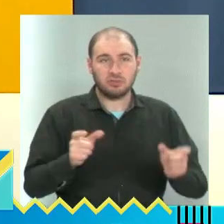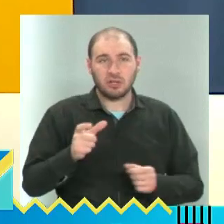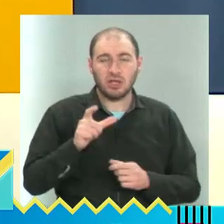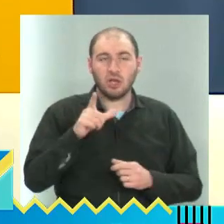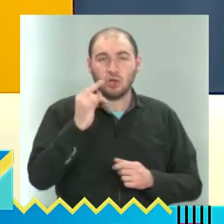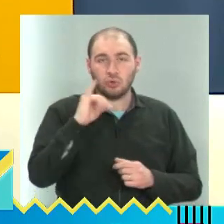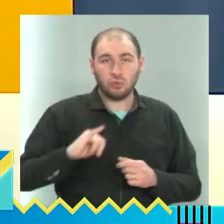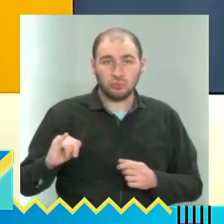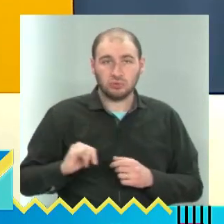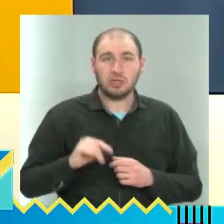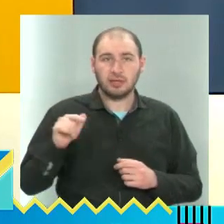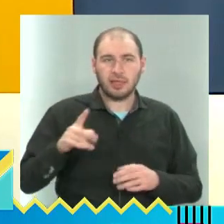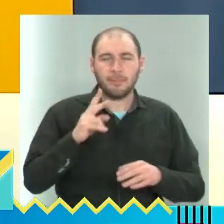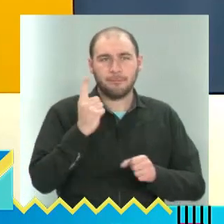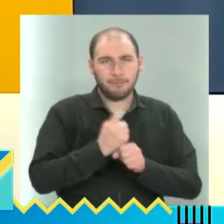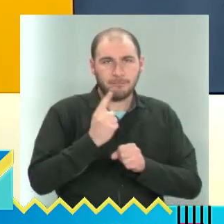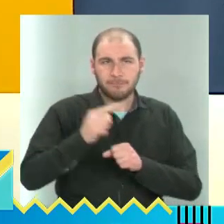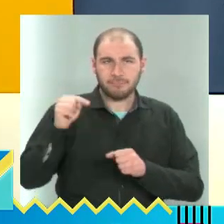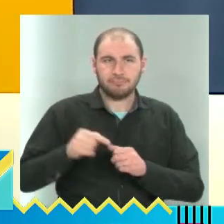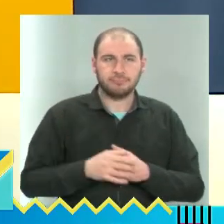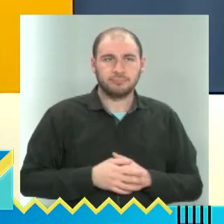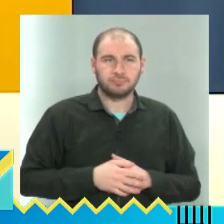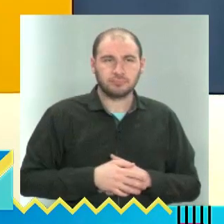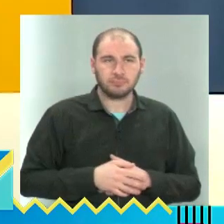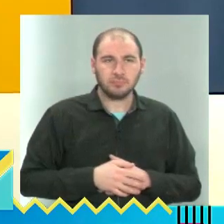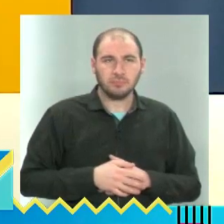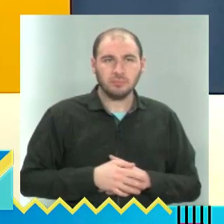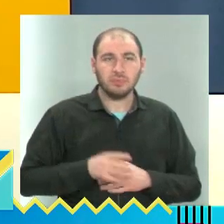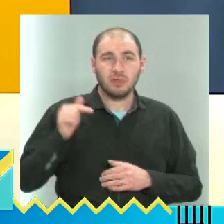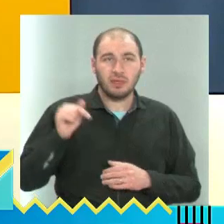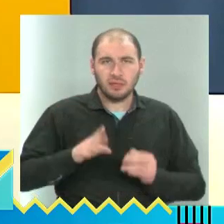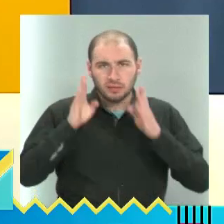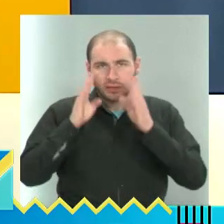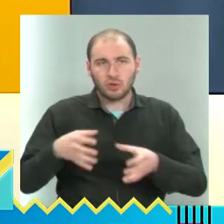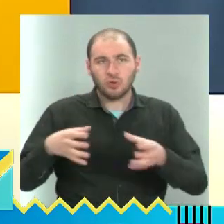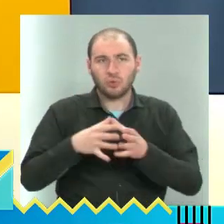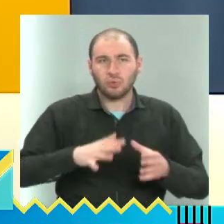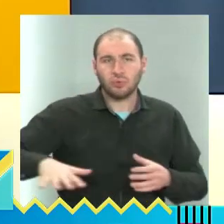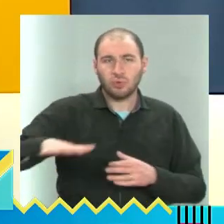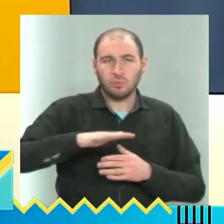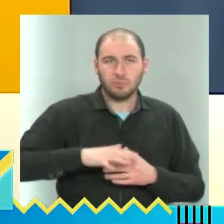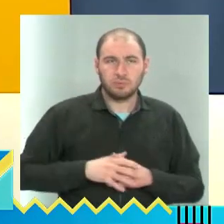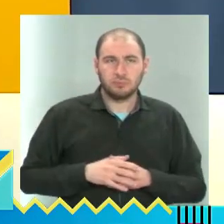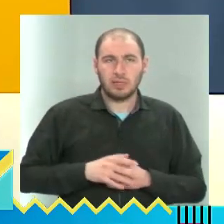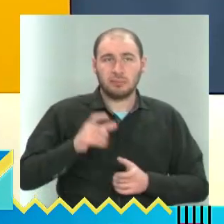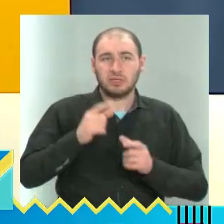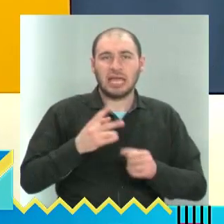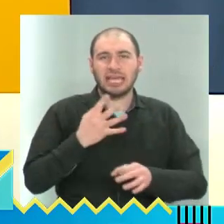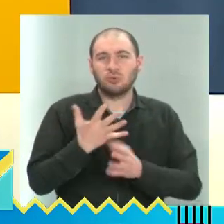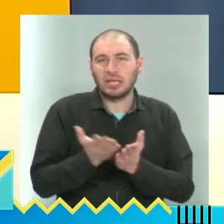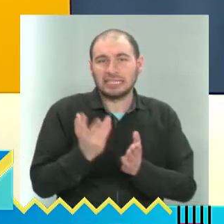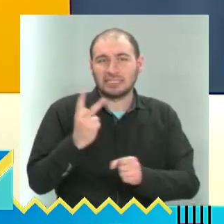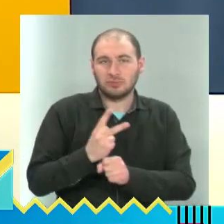que es la que está un poco encabezando todo esto, cree que hay que atacar a esa población, digamos, de estudiantes